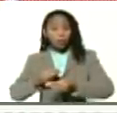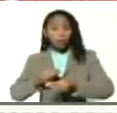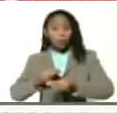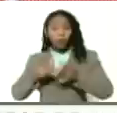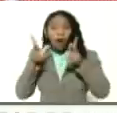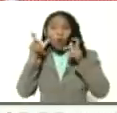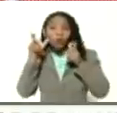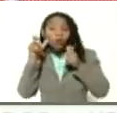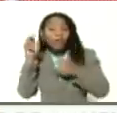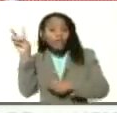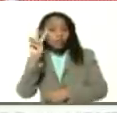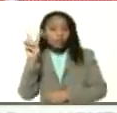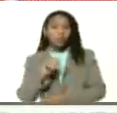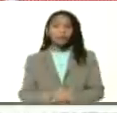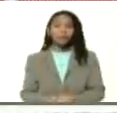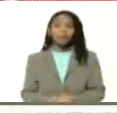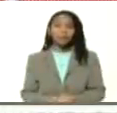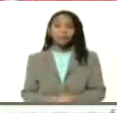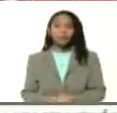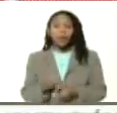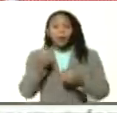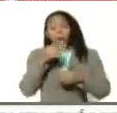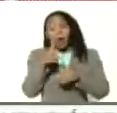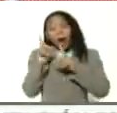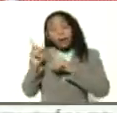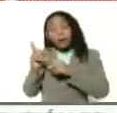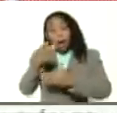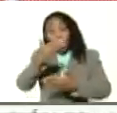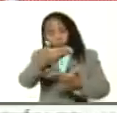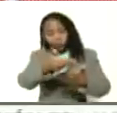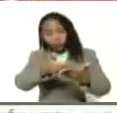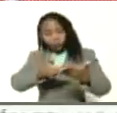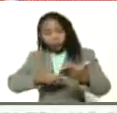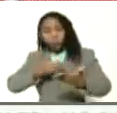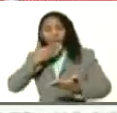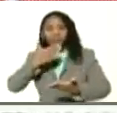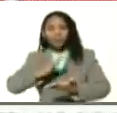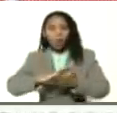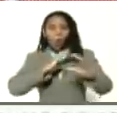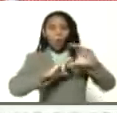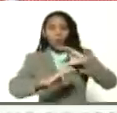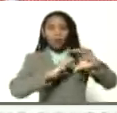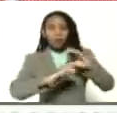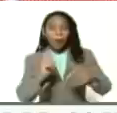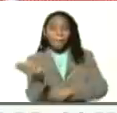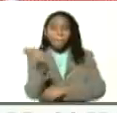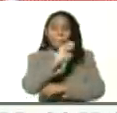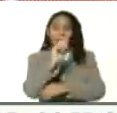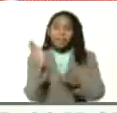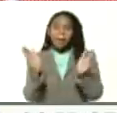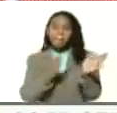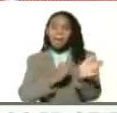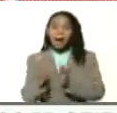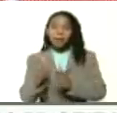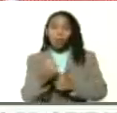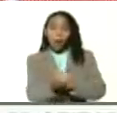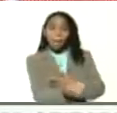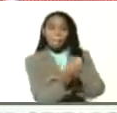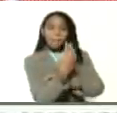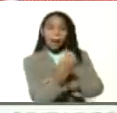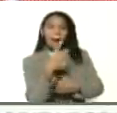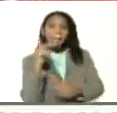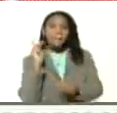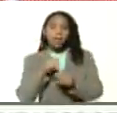escuchar Venezuela. Bueno, todas estas son comunicaciones que desde el mes de marzo también envía Petróleos de